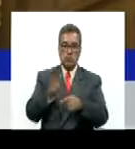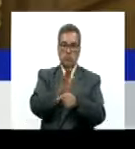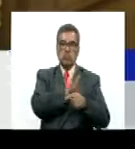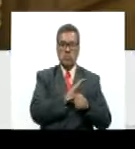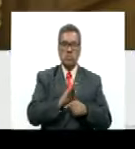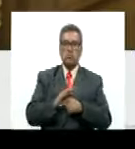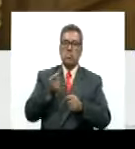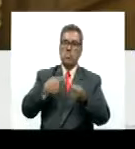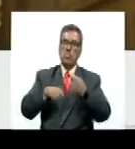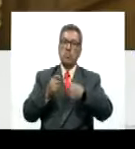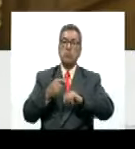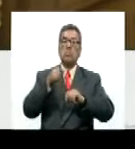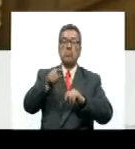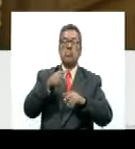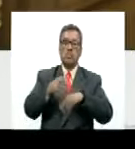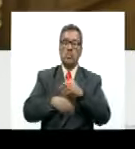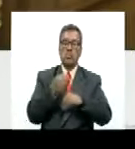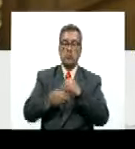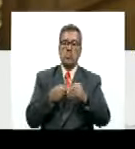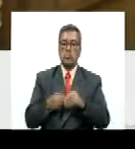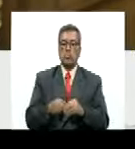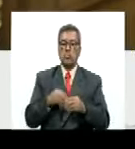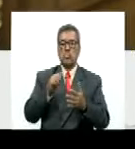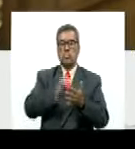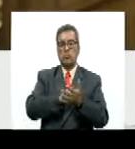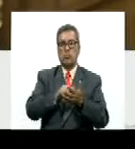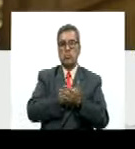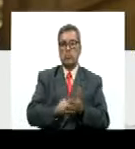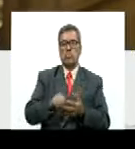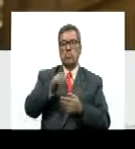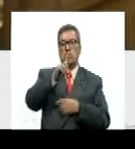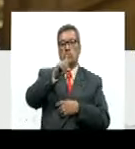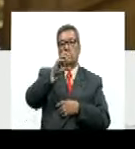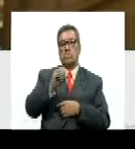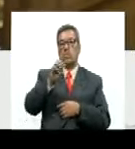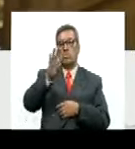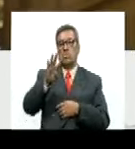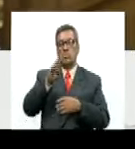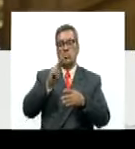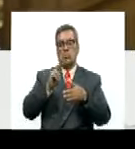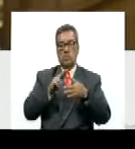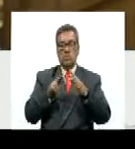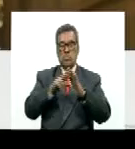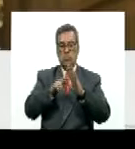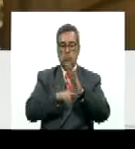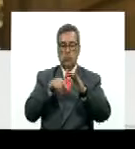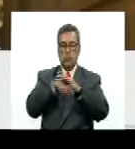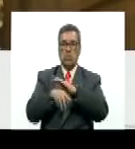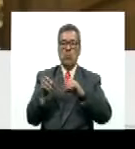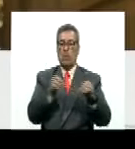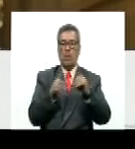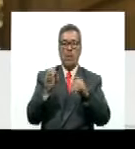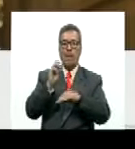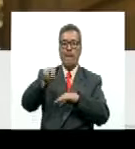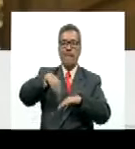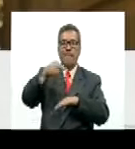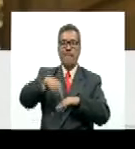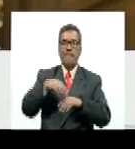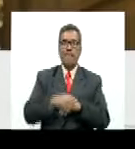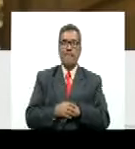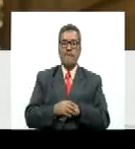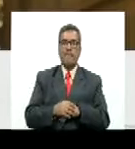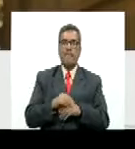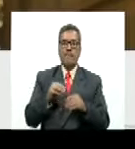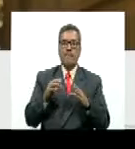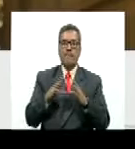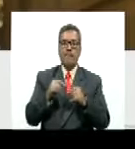de inversiones, de conformidad con lo previsto en el artículo 104 del Reglamento Interior y debates de la Asamblea Nacional.